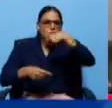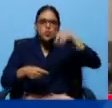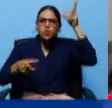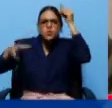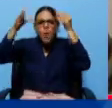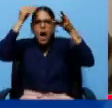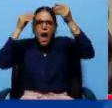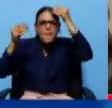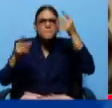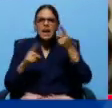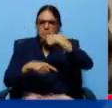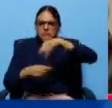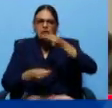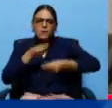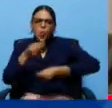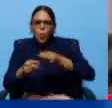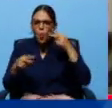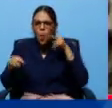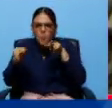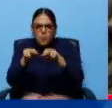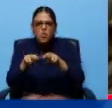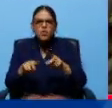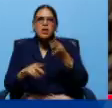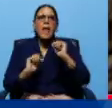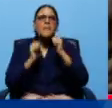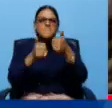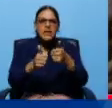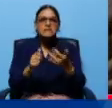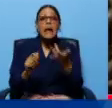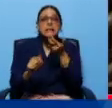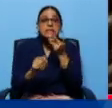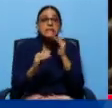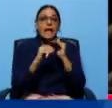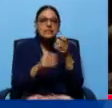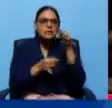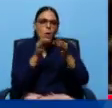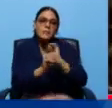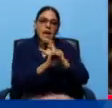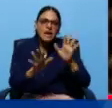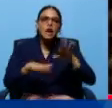eso? Sí. Empieza desde un ciclo muy